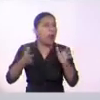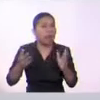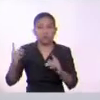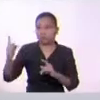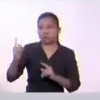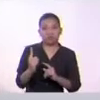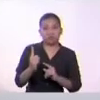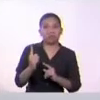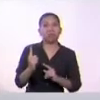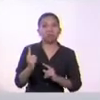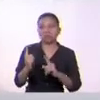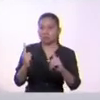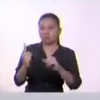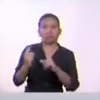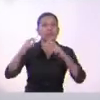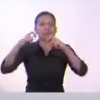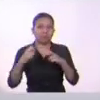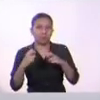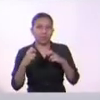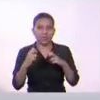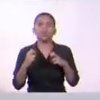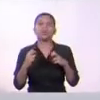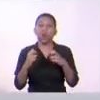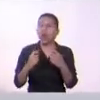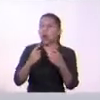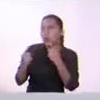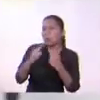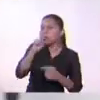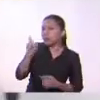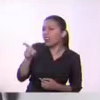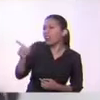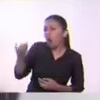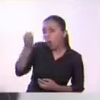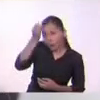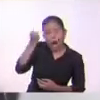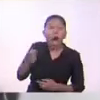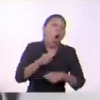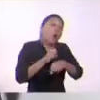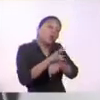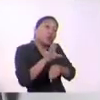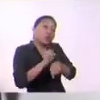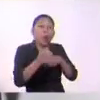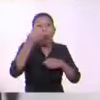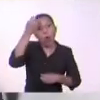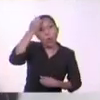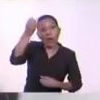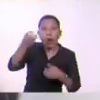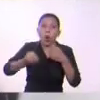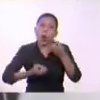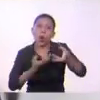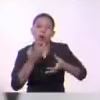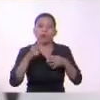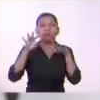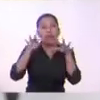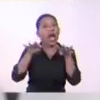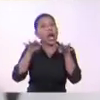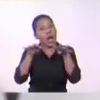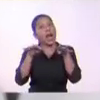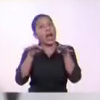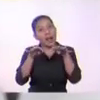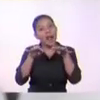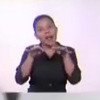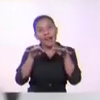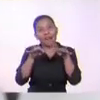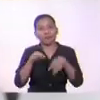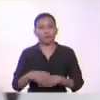para plantearle preguntas de interés público. Otro ejemplo importante de entrevistas en nuestros